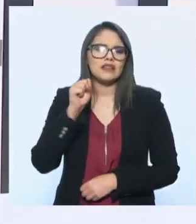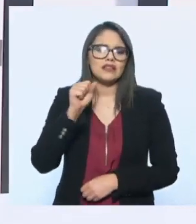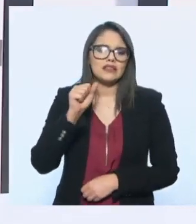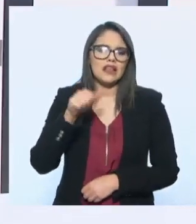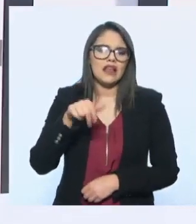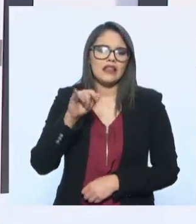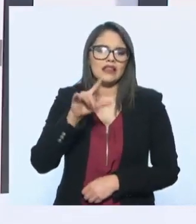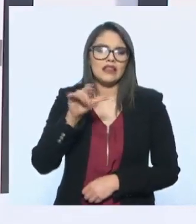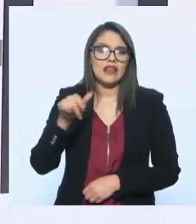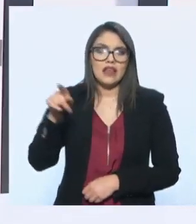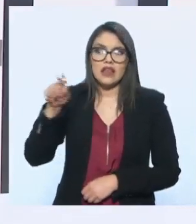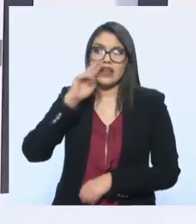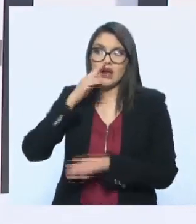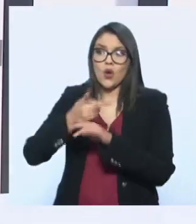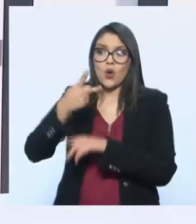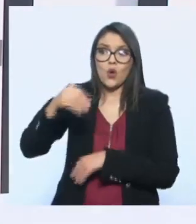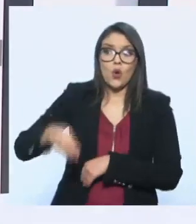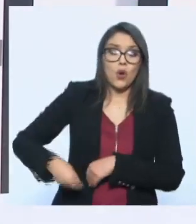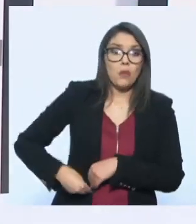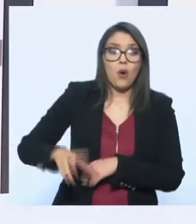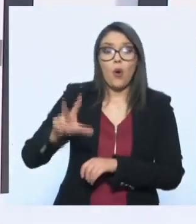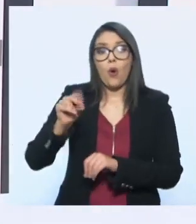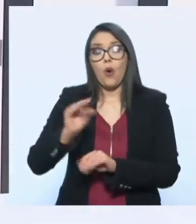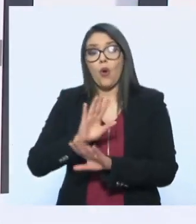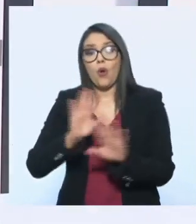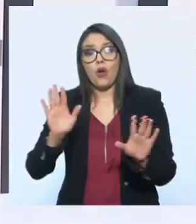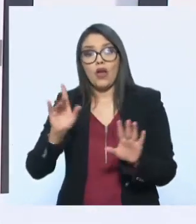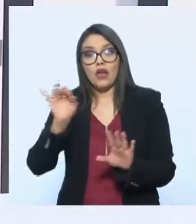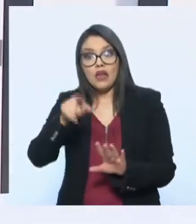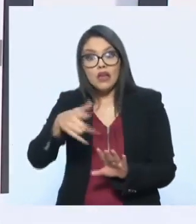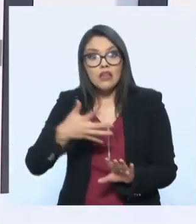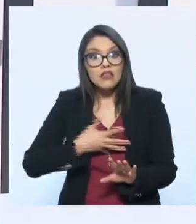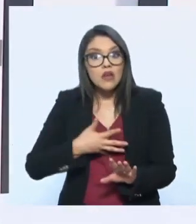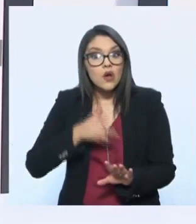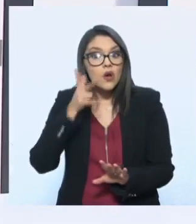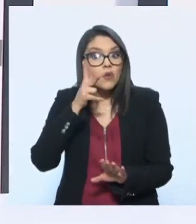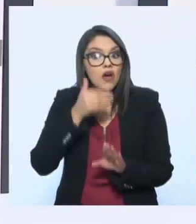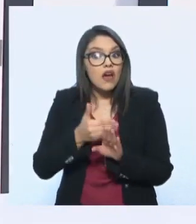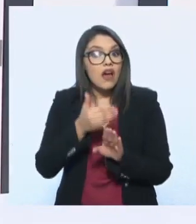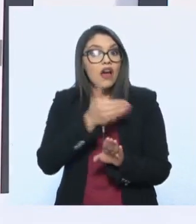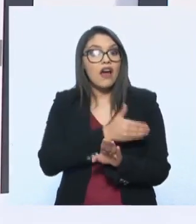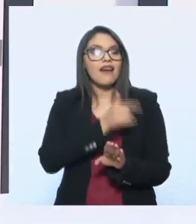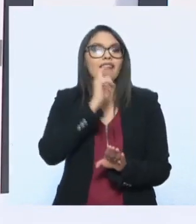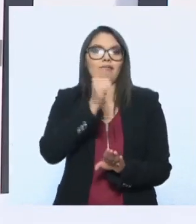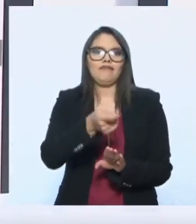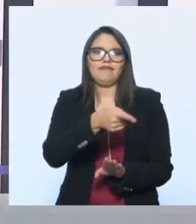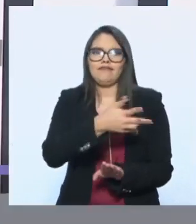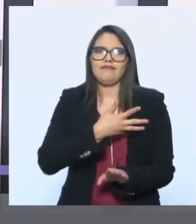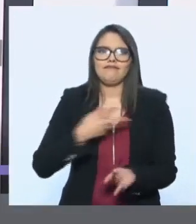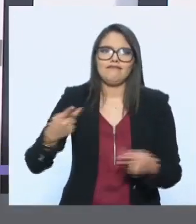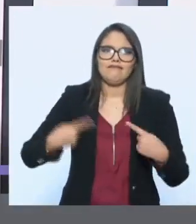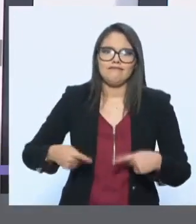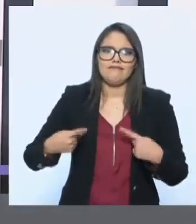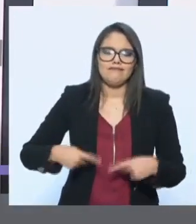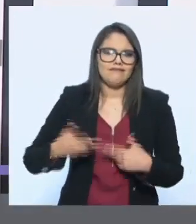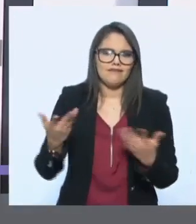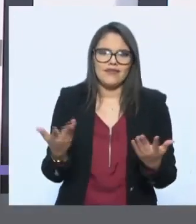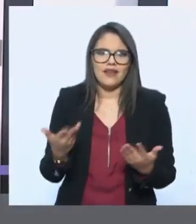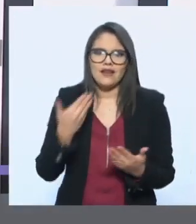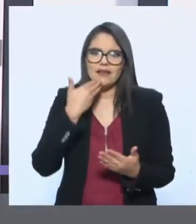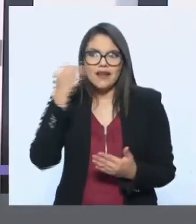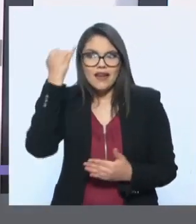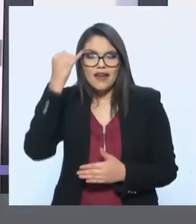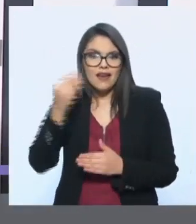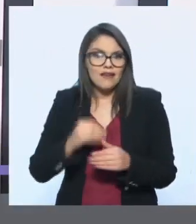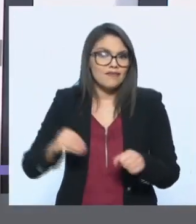ver si fue culpable o no culpable. El simple hecho de tener esto como antecedente habla ya de una persona que no era pues ideal para